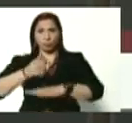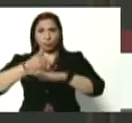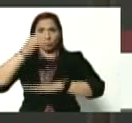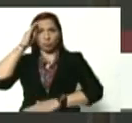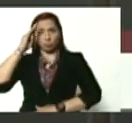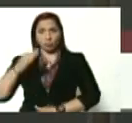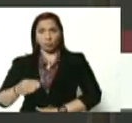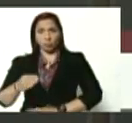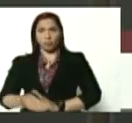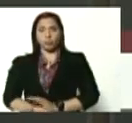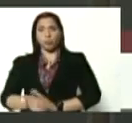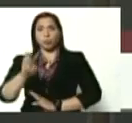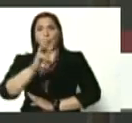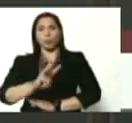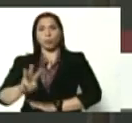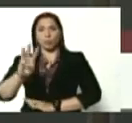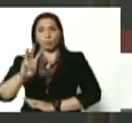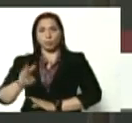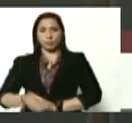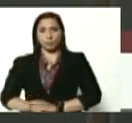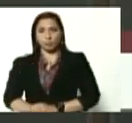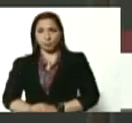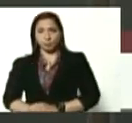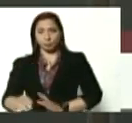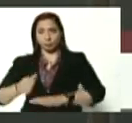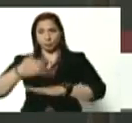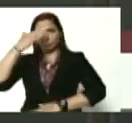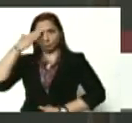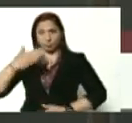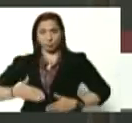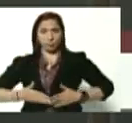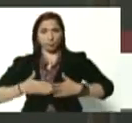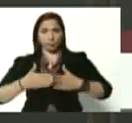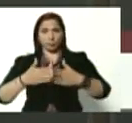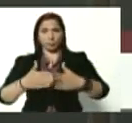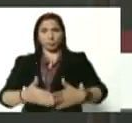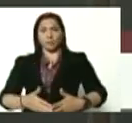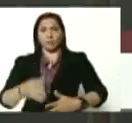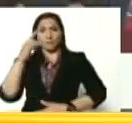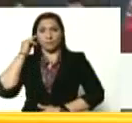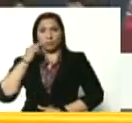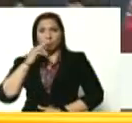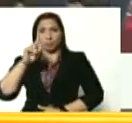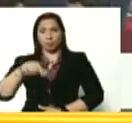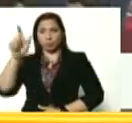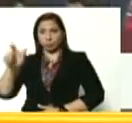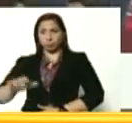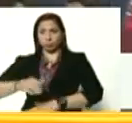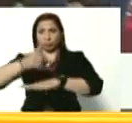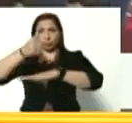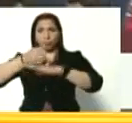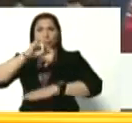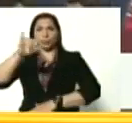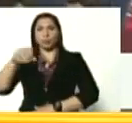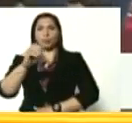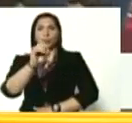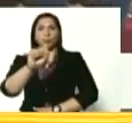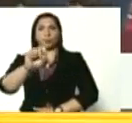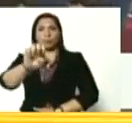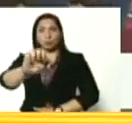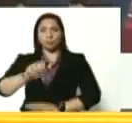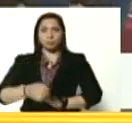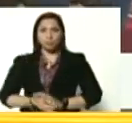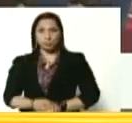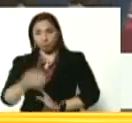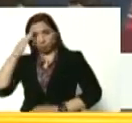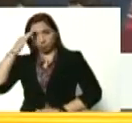miguel serantes pinto comandante general de la armada bolivariana ciudadano mayor general posee rafael silva ponte